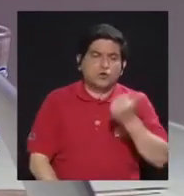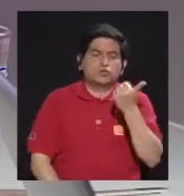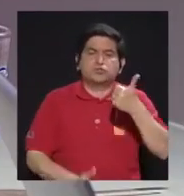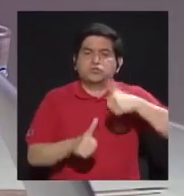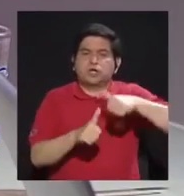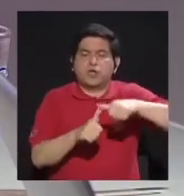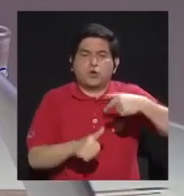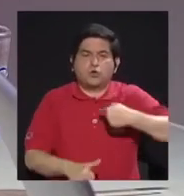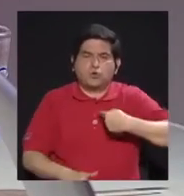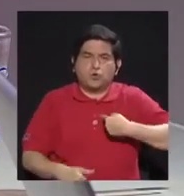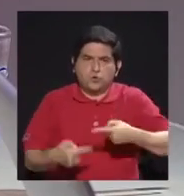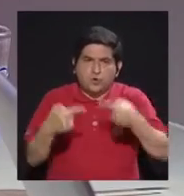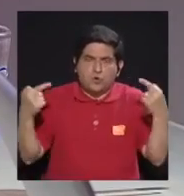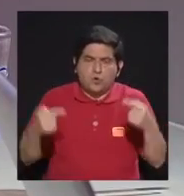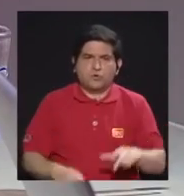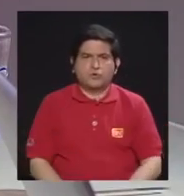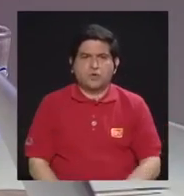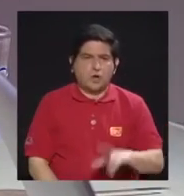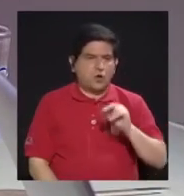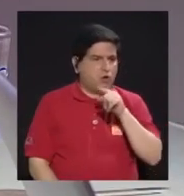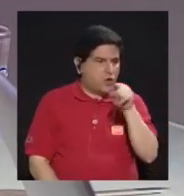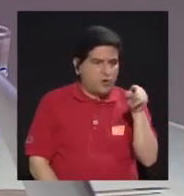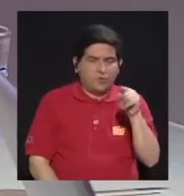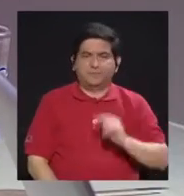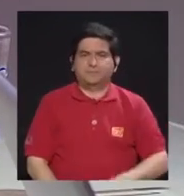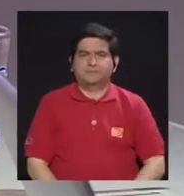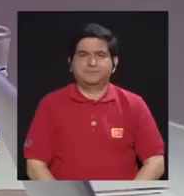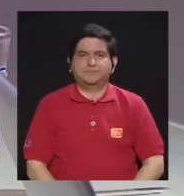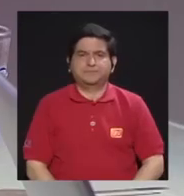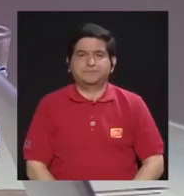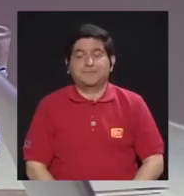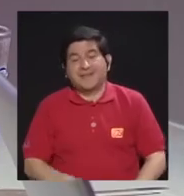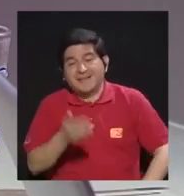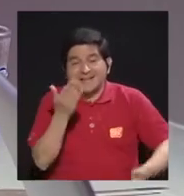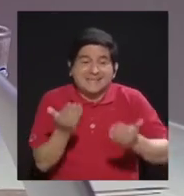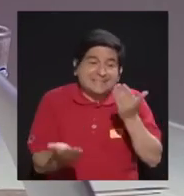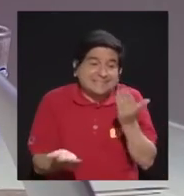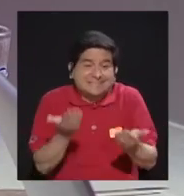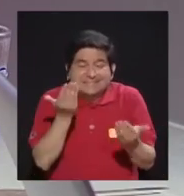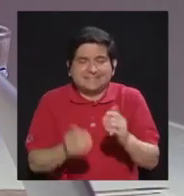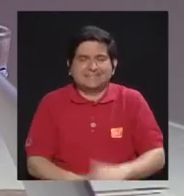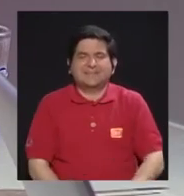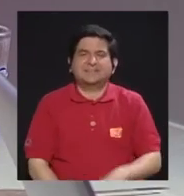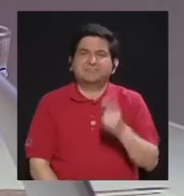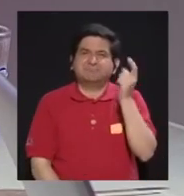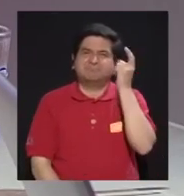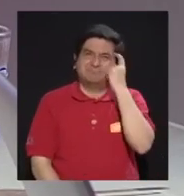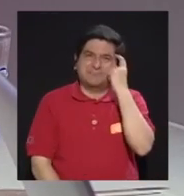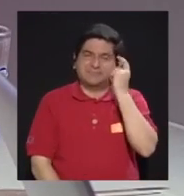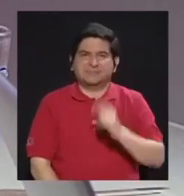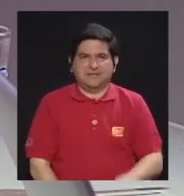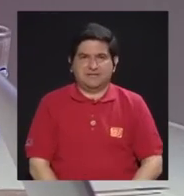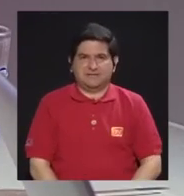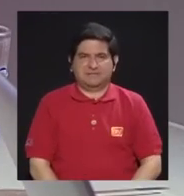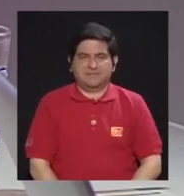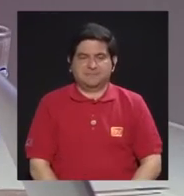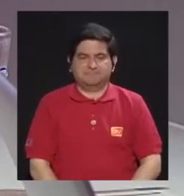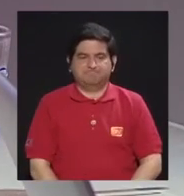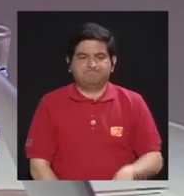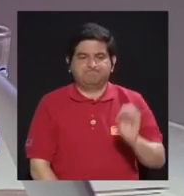apellido que yo me pusiera no iba a ser el de ellos. Ahora, tal vez hay que pensar definitivamente que